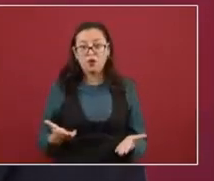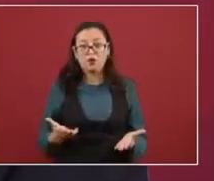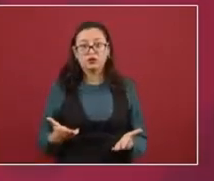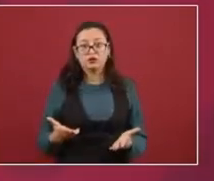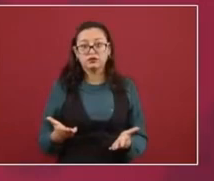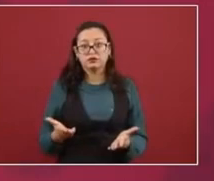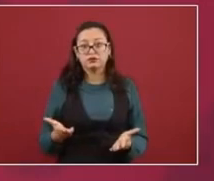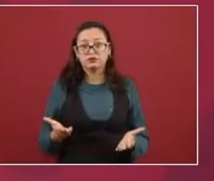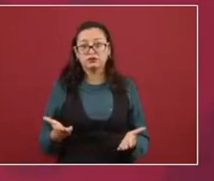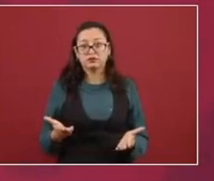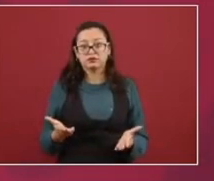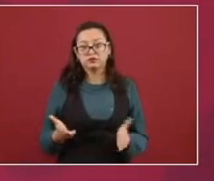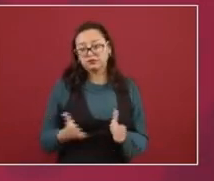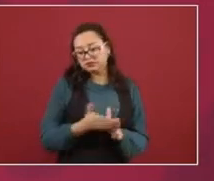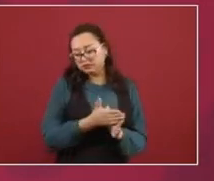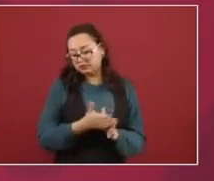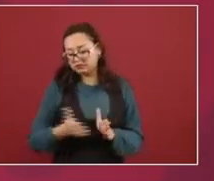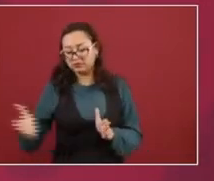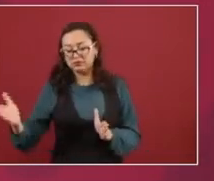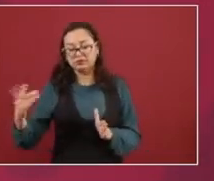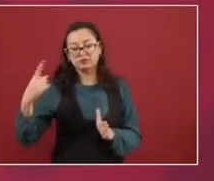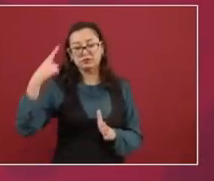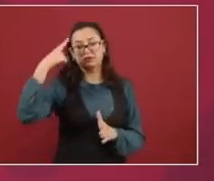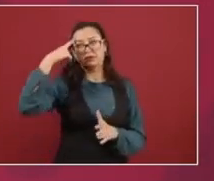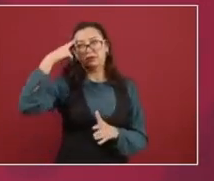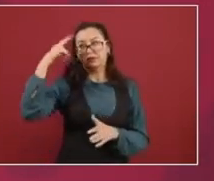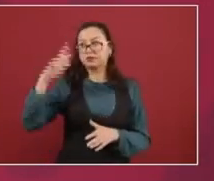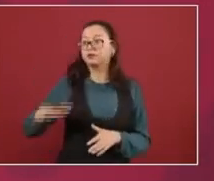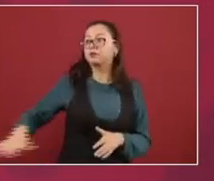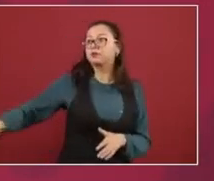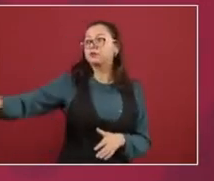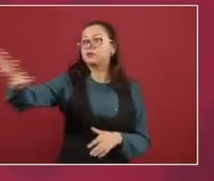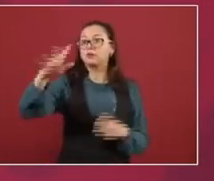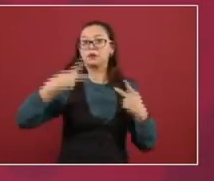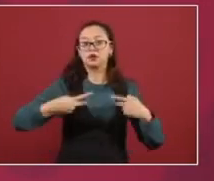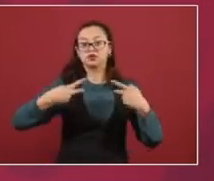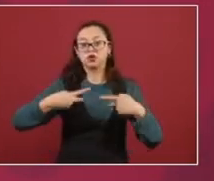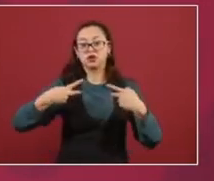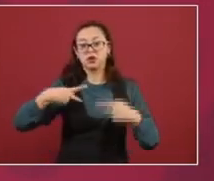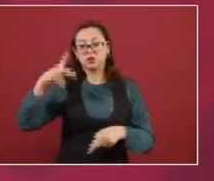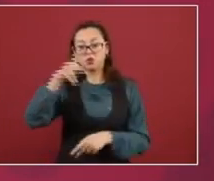hay un cambio de mentalidad en el pueblo de México.